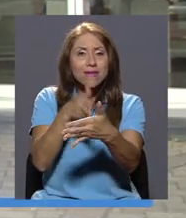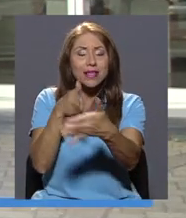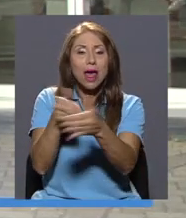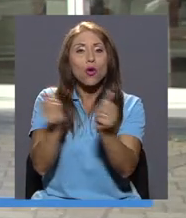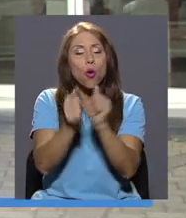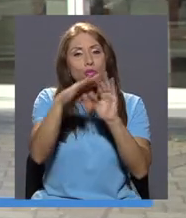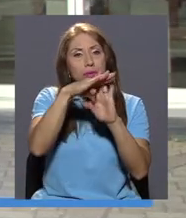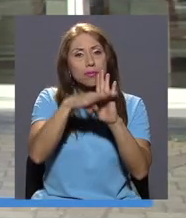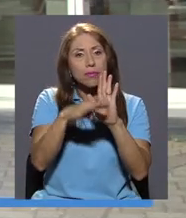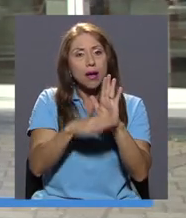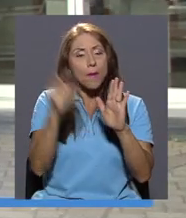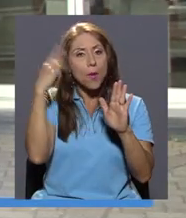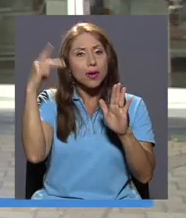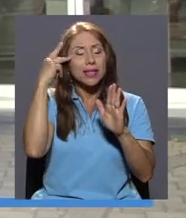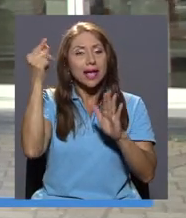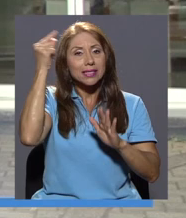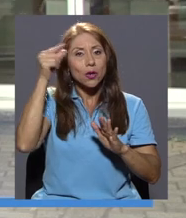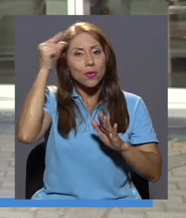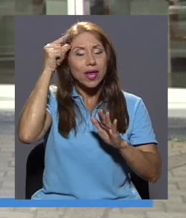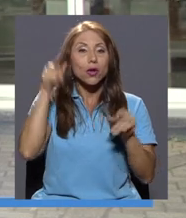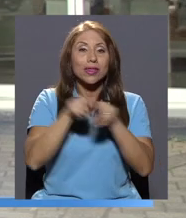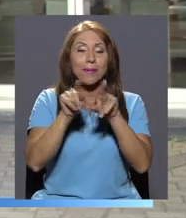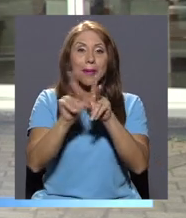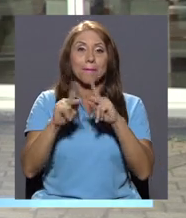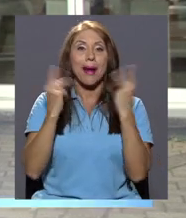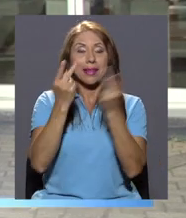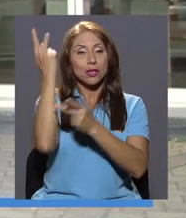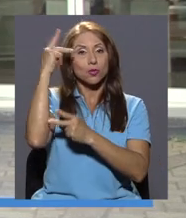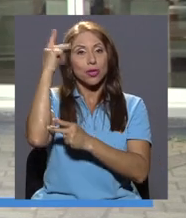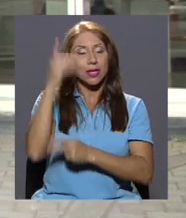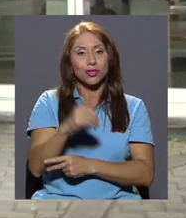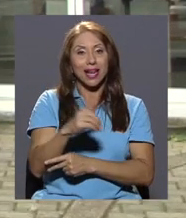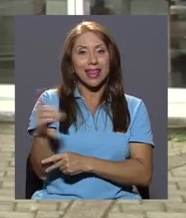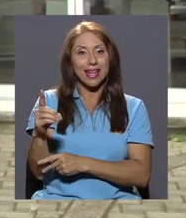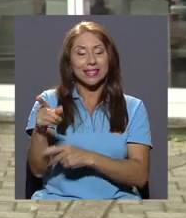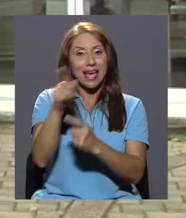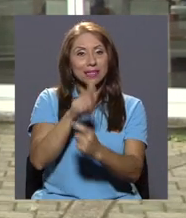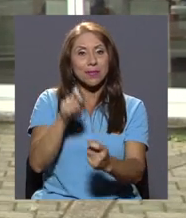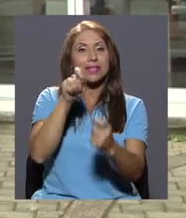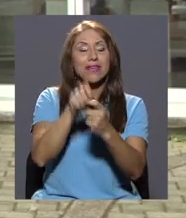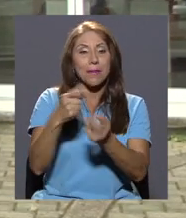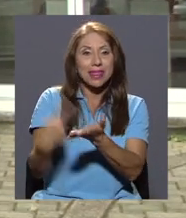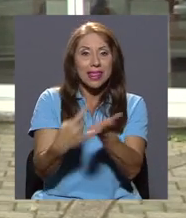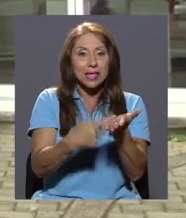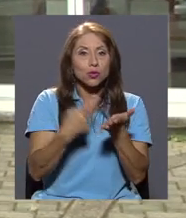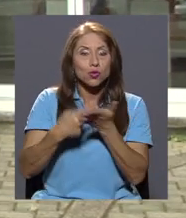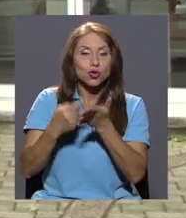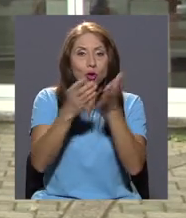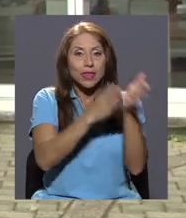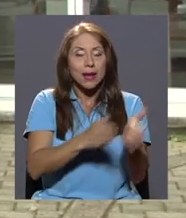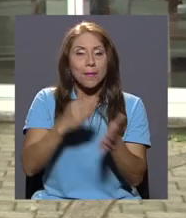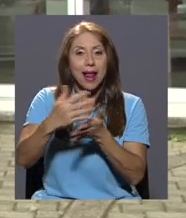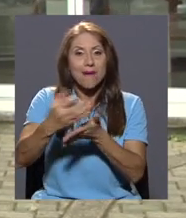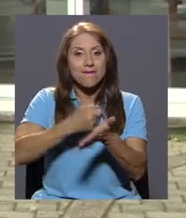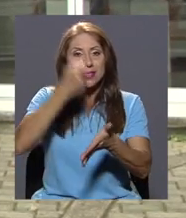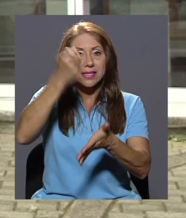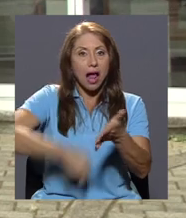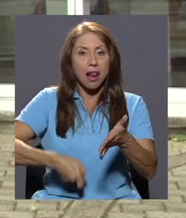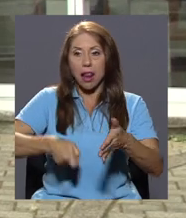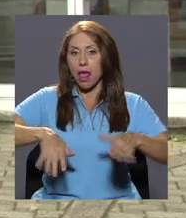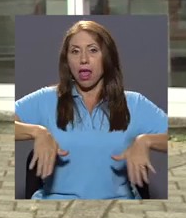serie de políticas del gobierno y de los partidos de la derecha. Concretamente la discusión del plan fiscal que no se ha resuelto